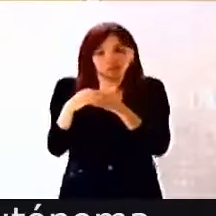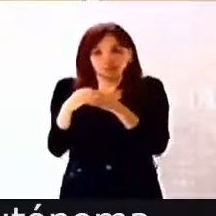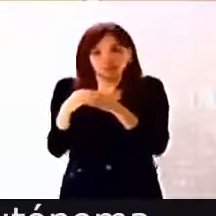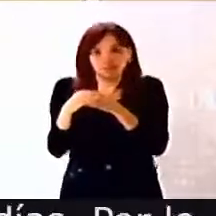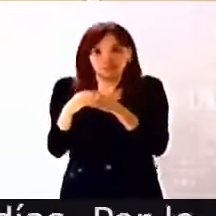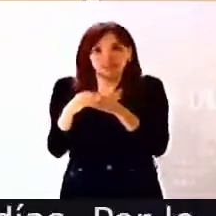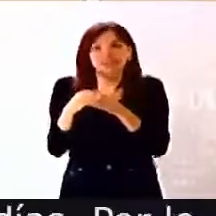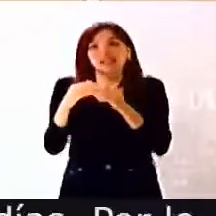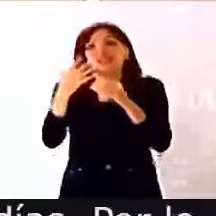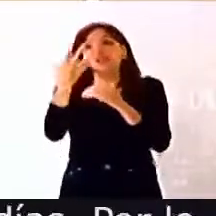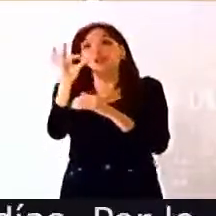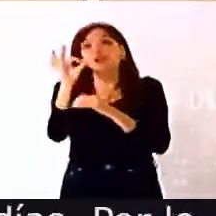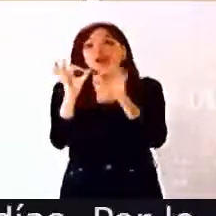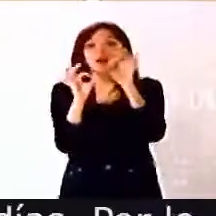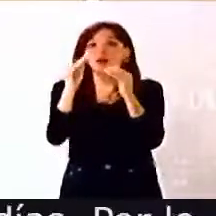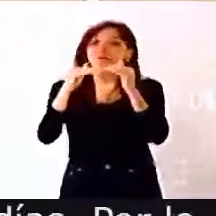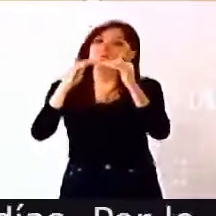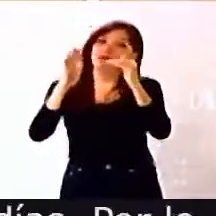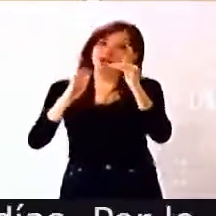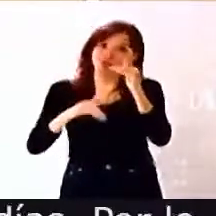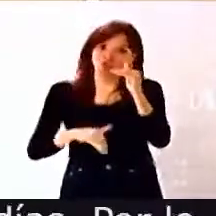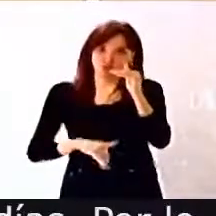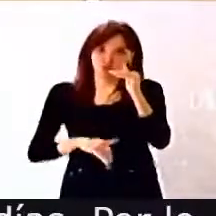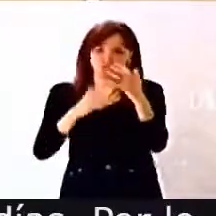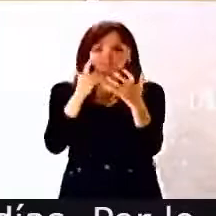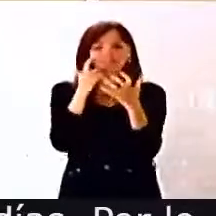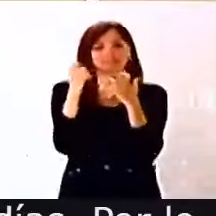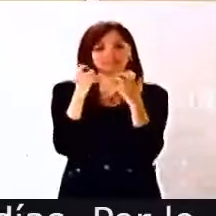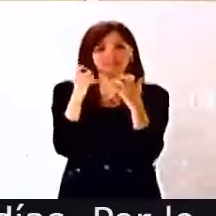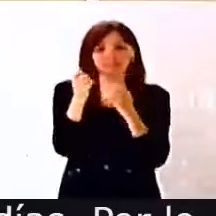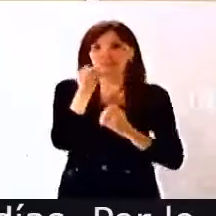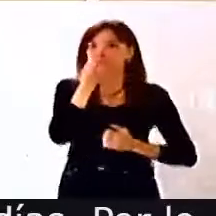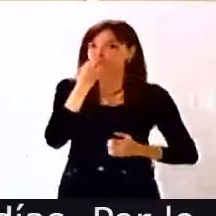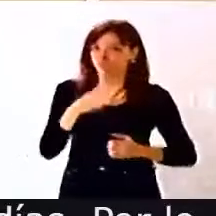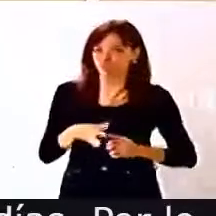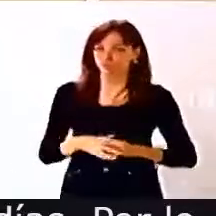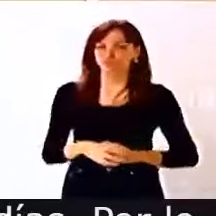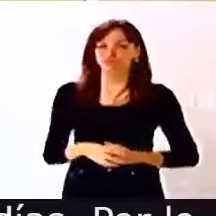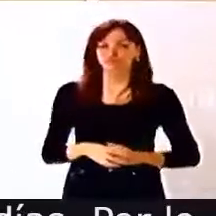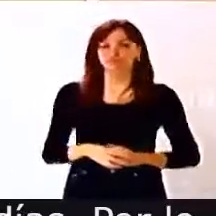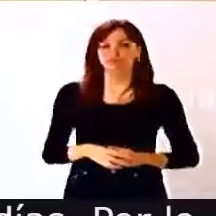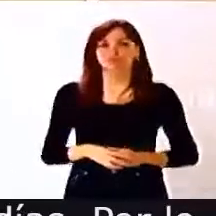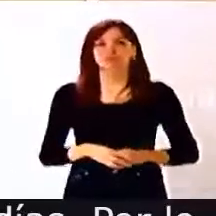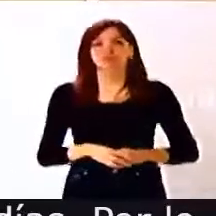del 50% y eso es un indicador muy adecuado.